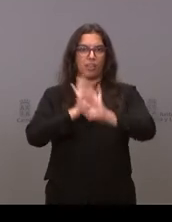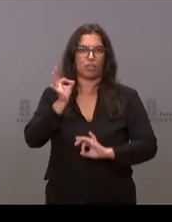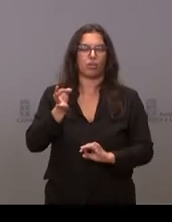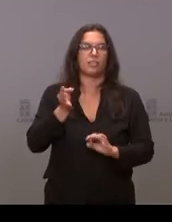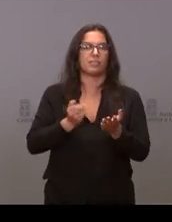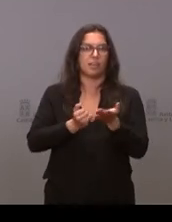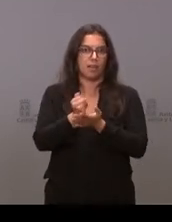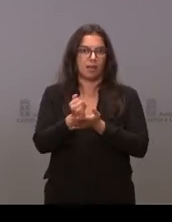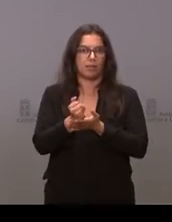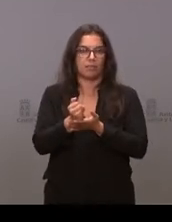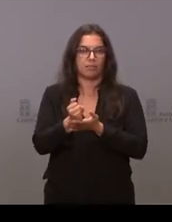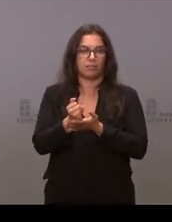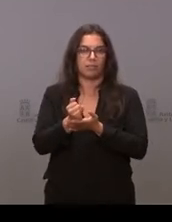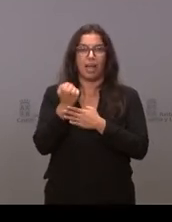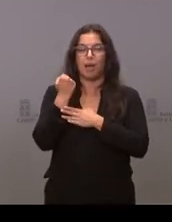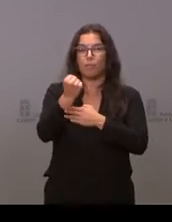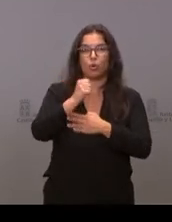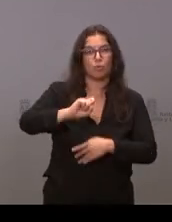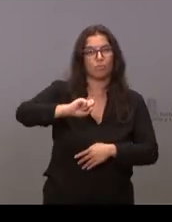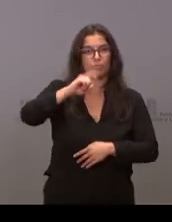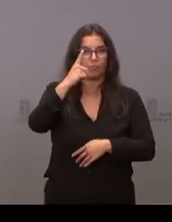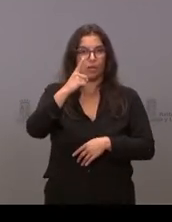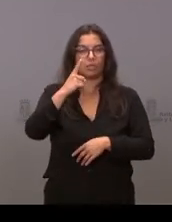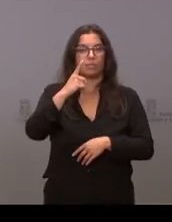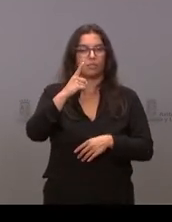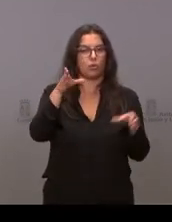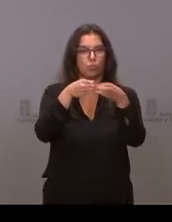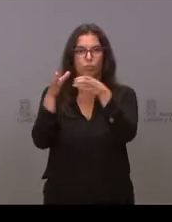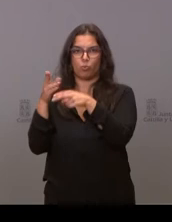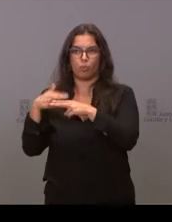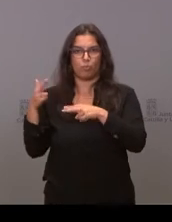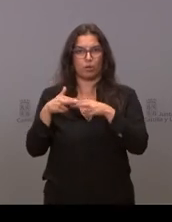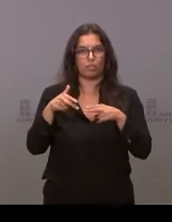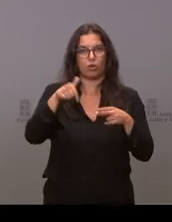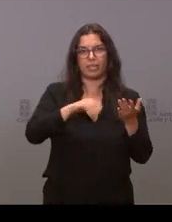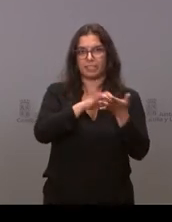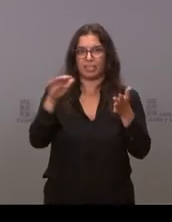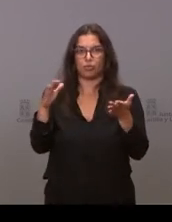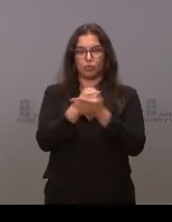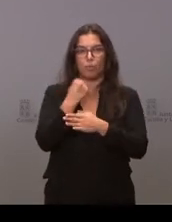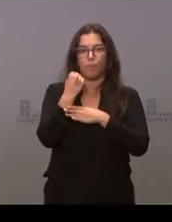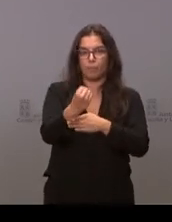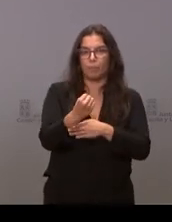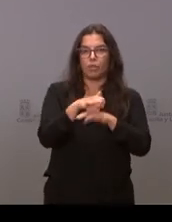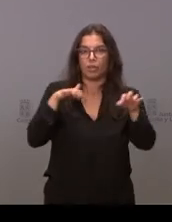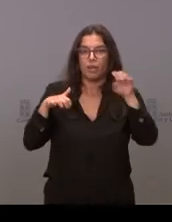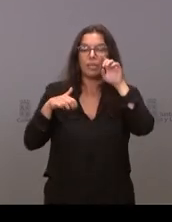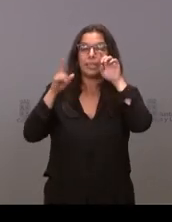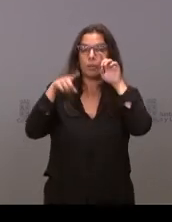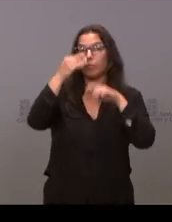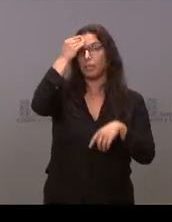León, el que tiene el mayor respaldo de las distintas fuerzas políticas de nuestra comunidad y además también pensamos que es el